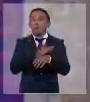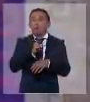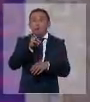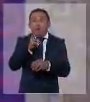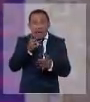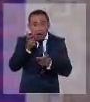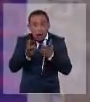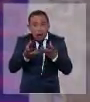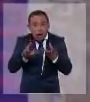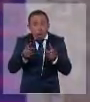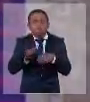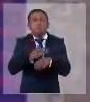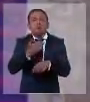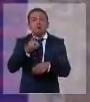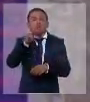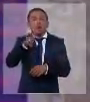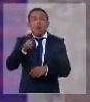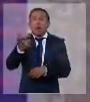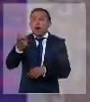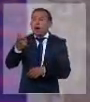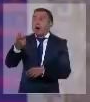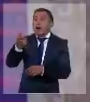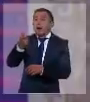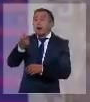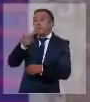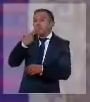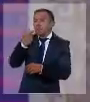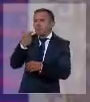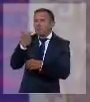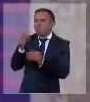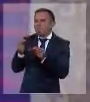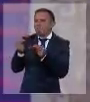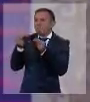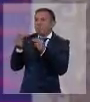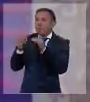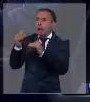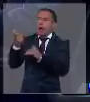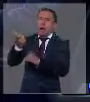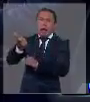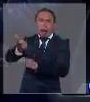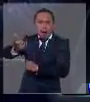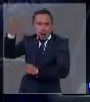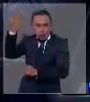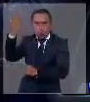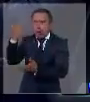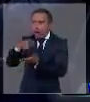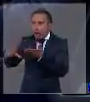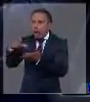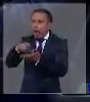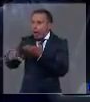caros, se roban el dinero de los medicamentos.